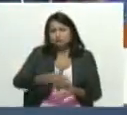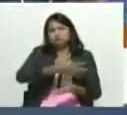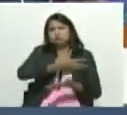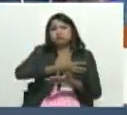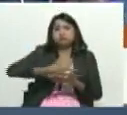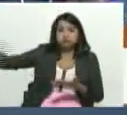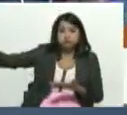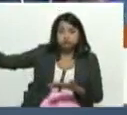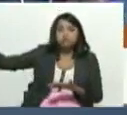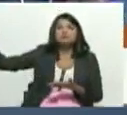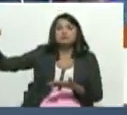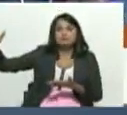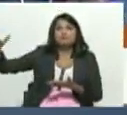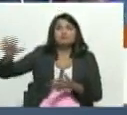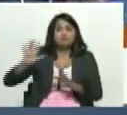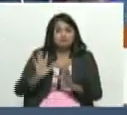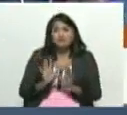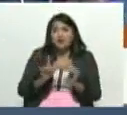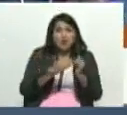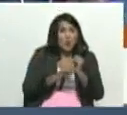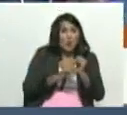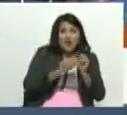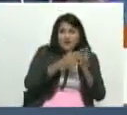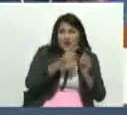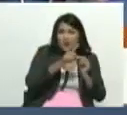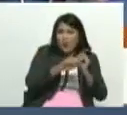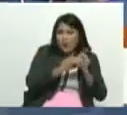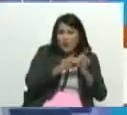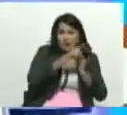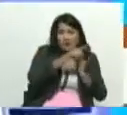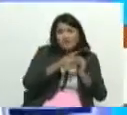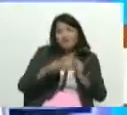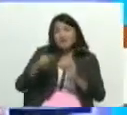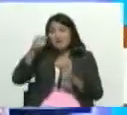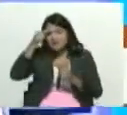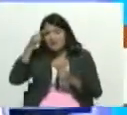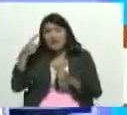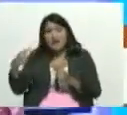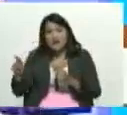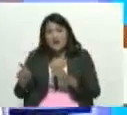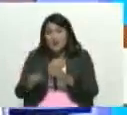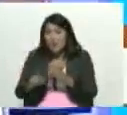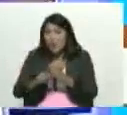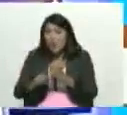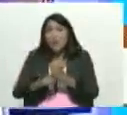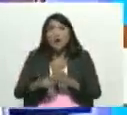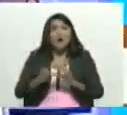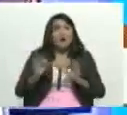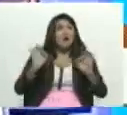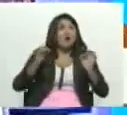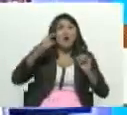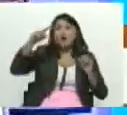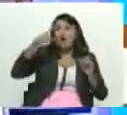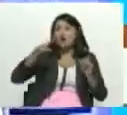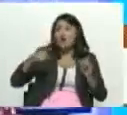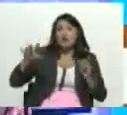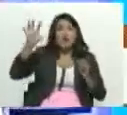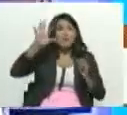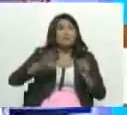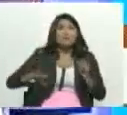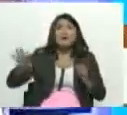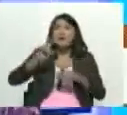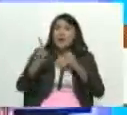hay cosas similares en Estados Unidos la gran mayoría de los países los medios han sido controlados por unos